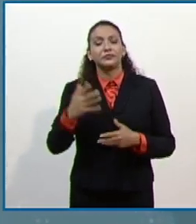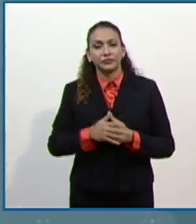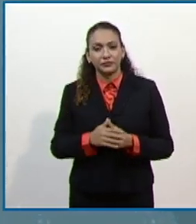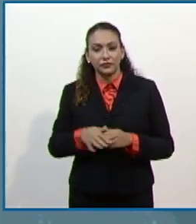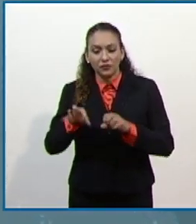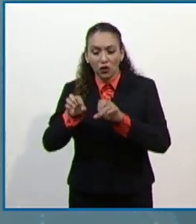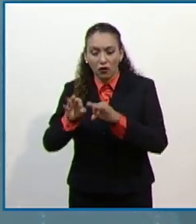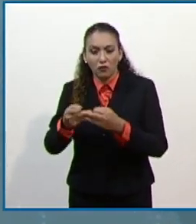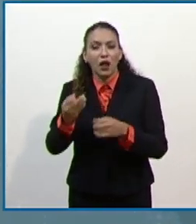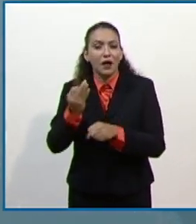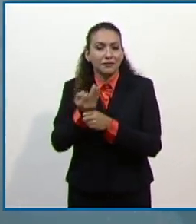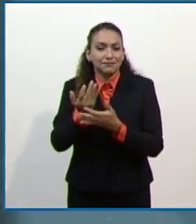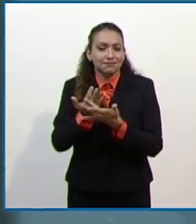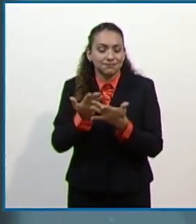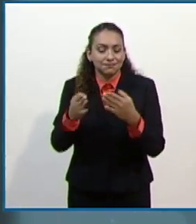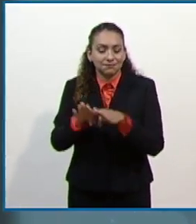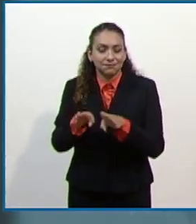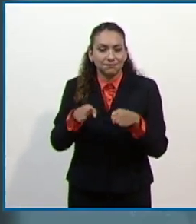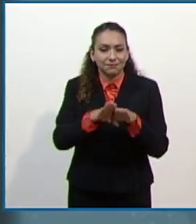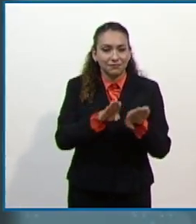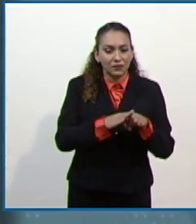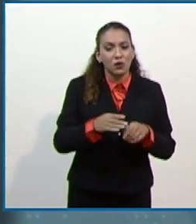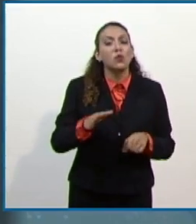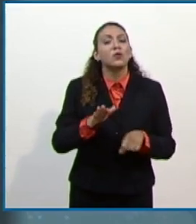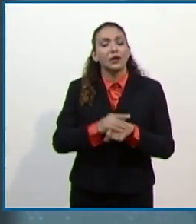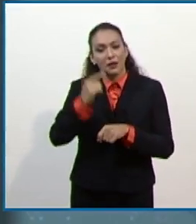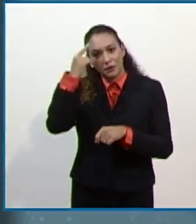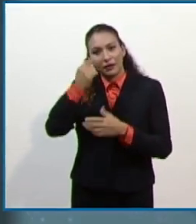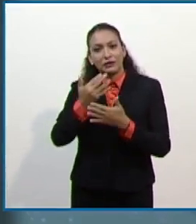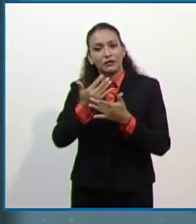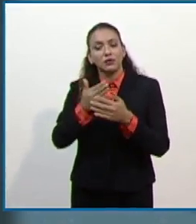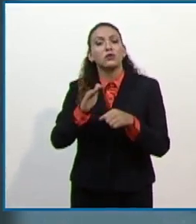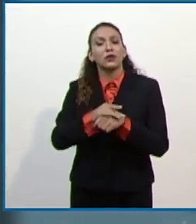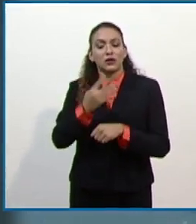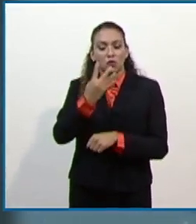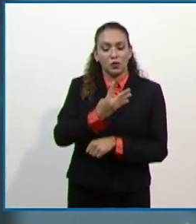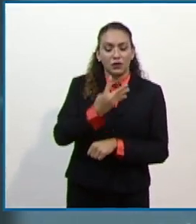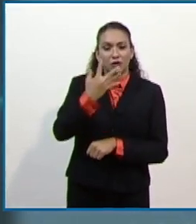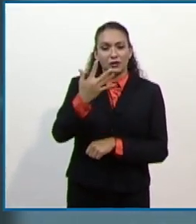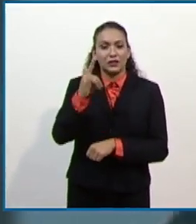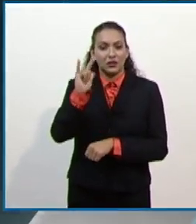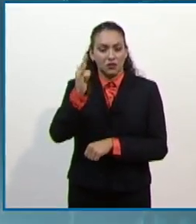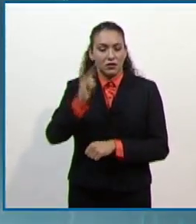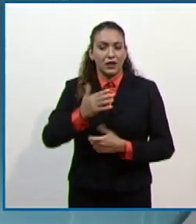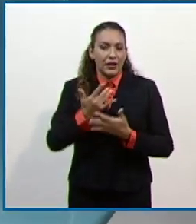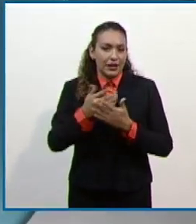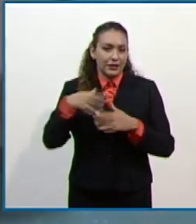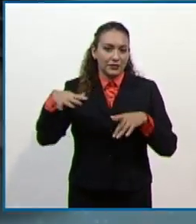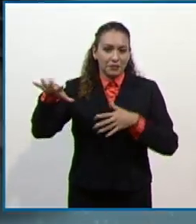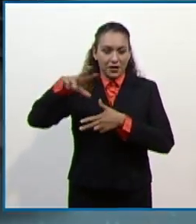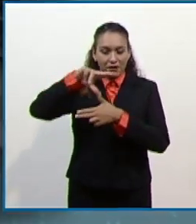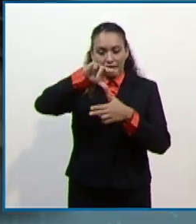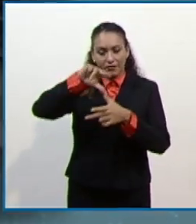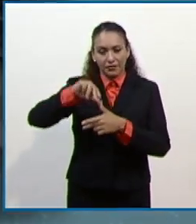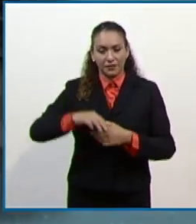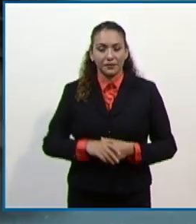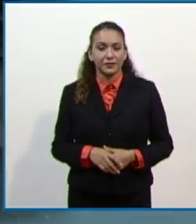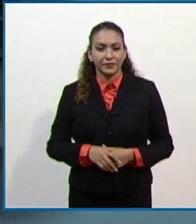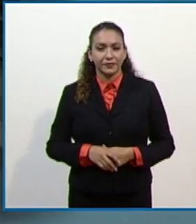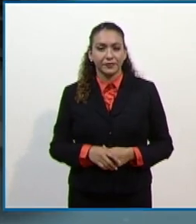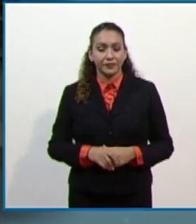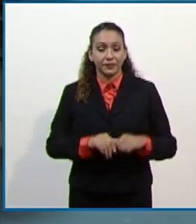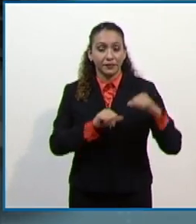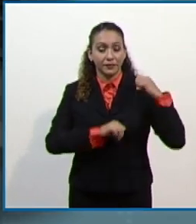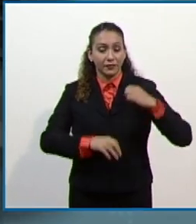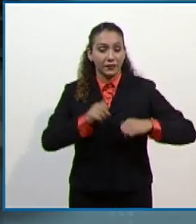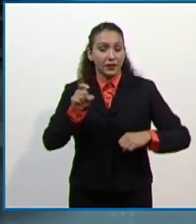y áreas administrativas en todos los distritos judiciales este 4 y 5 de julio. El Poder Judicial